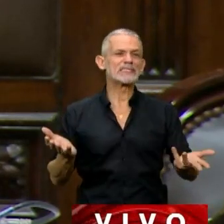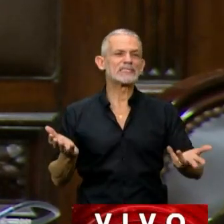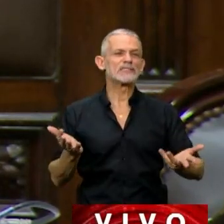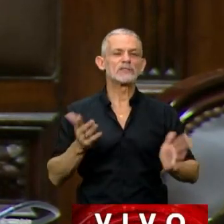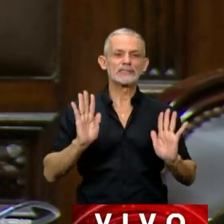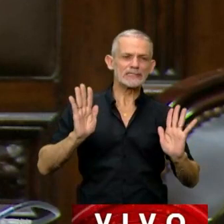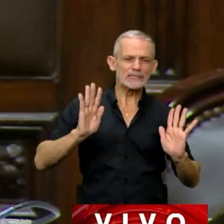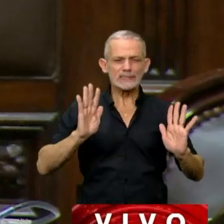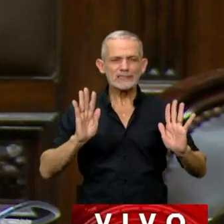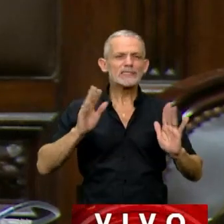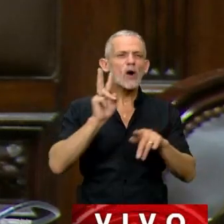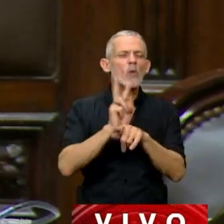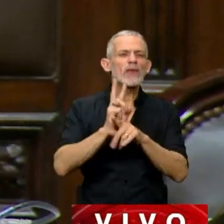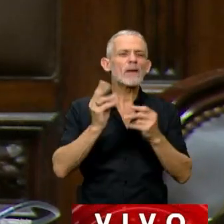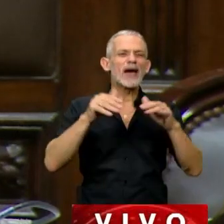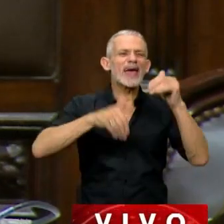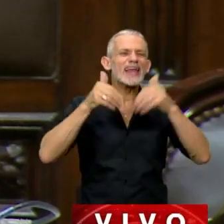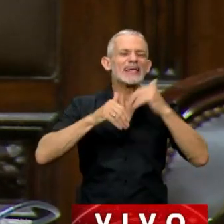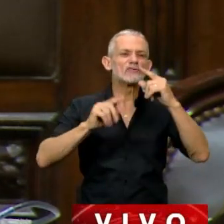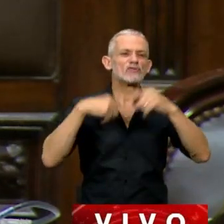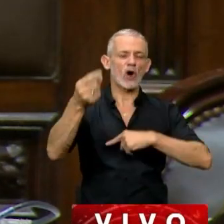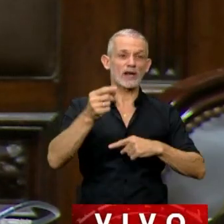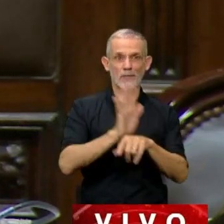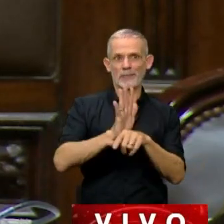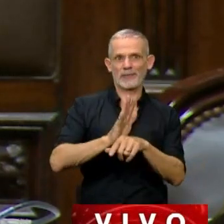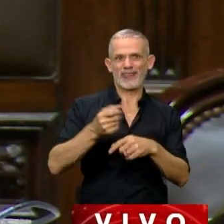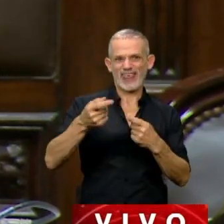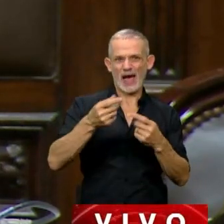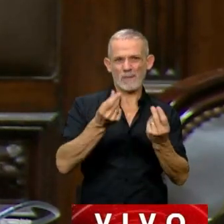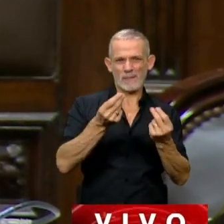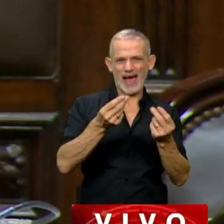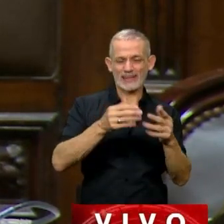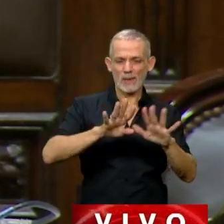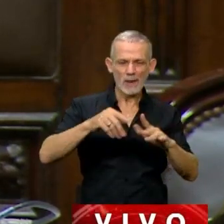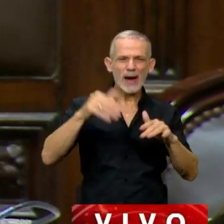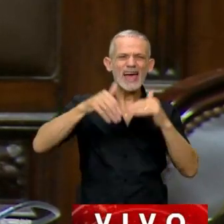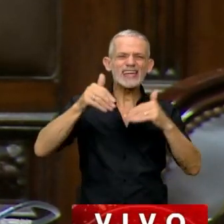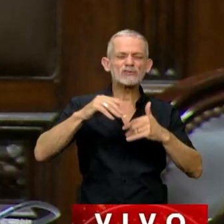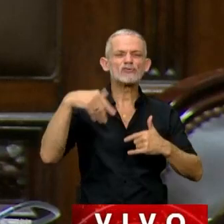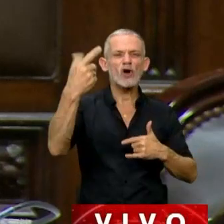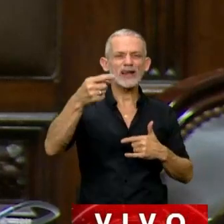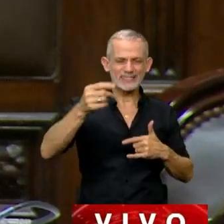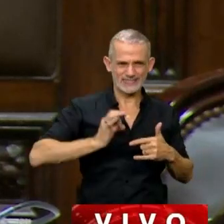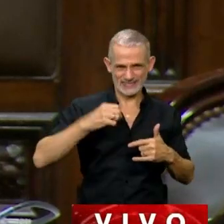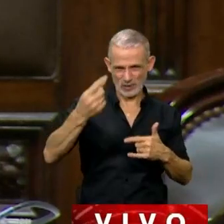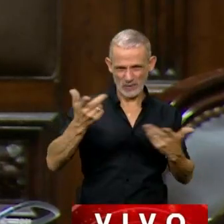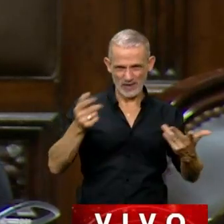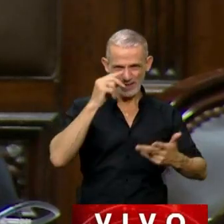corran ningún riesgo en las elecciones, les estamos blindando sus aspiraciones electorales del año que